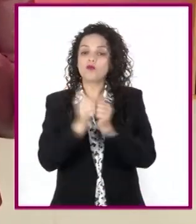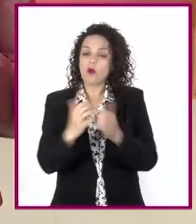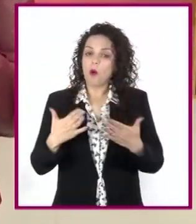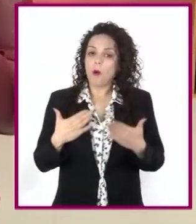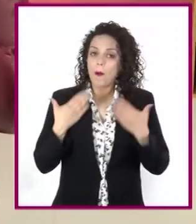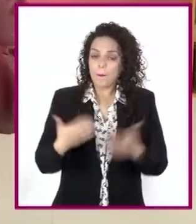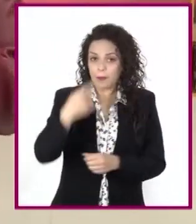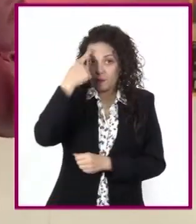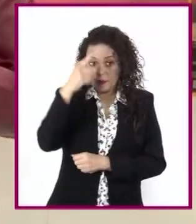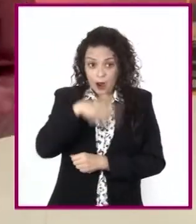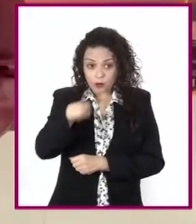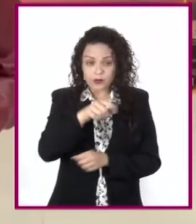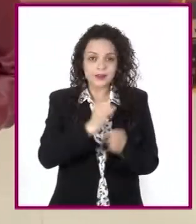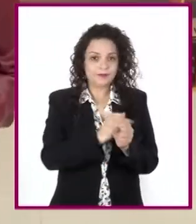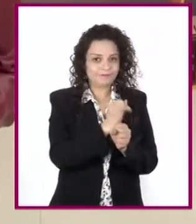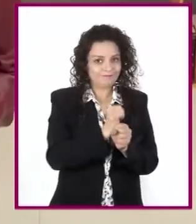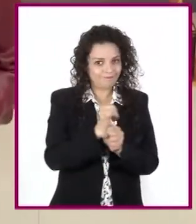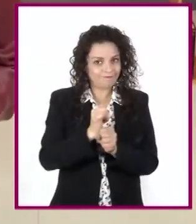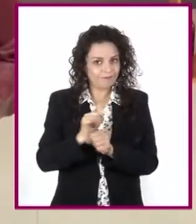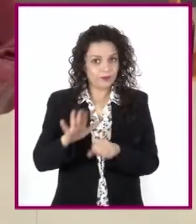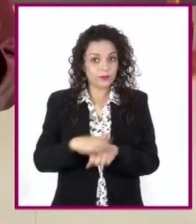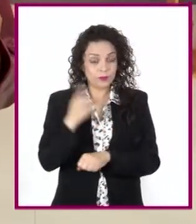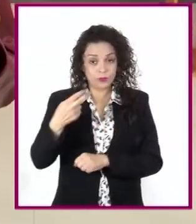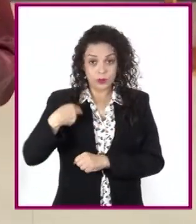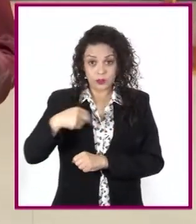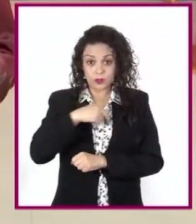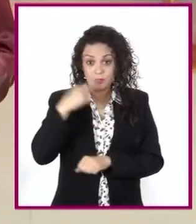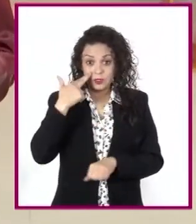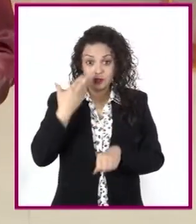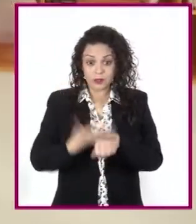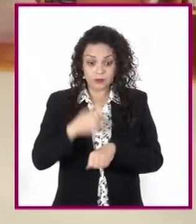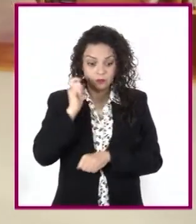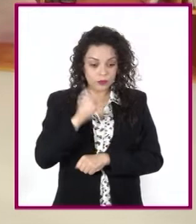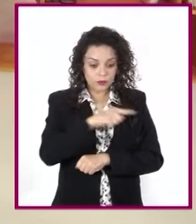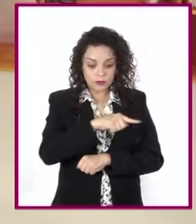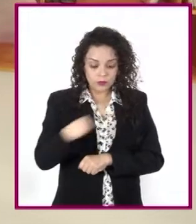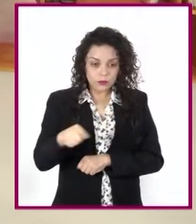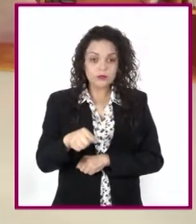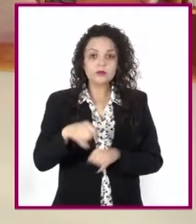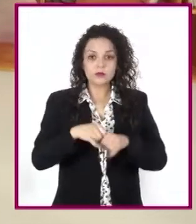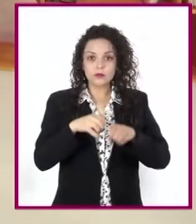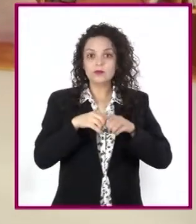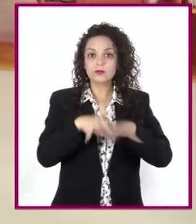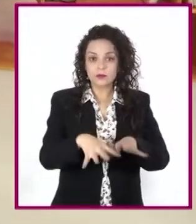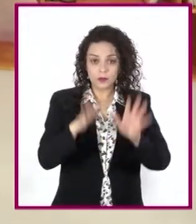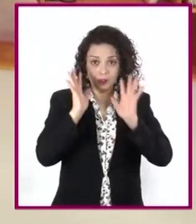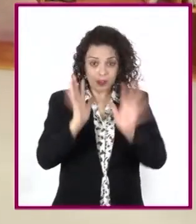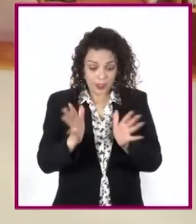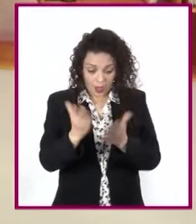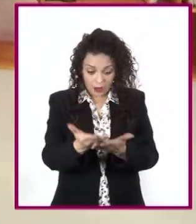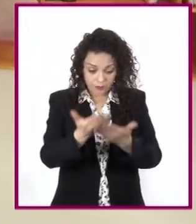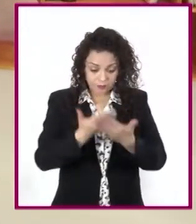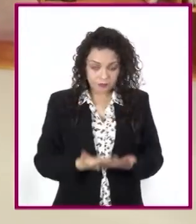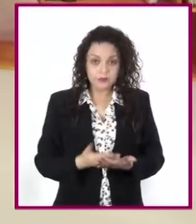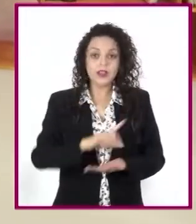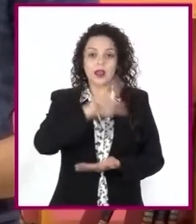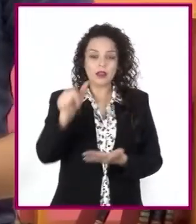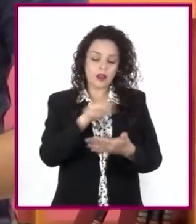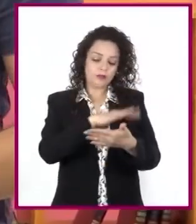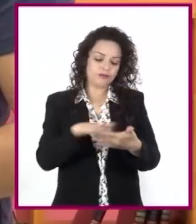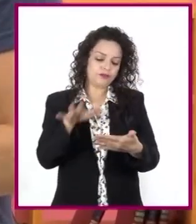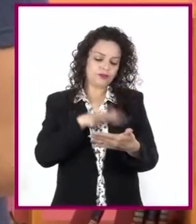investigación. Ya que tenemos en nuestras manos las fuentes de consulta, ahora lo que sigue es realizar una lectura